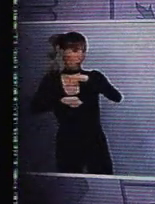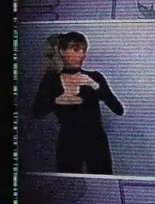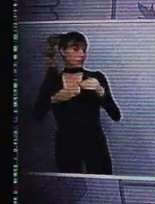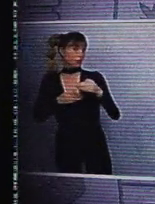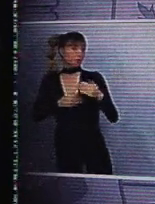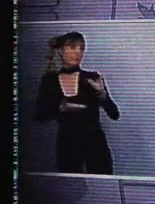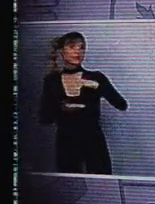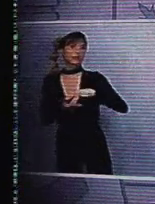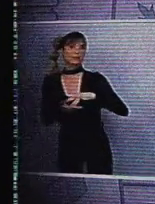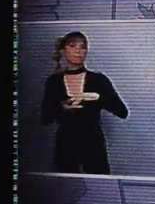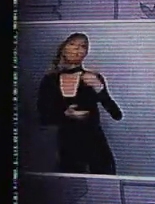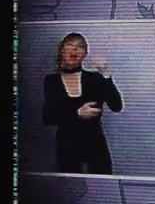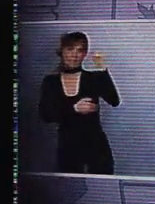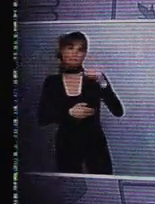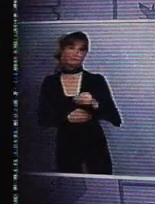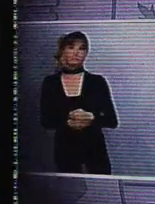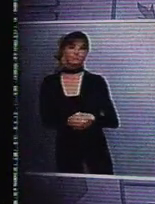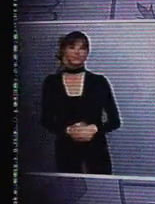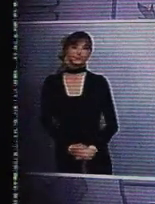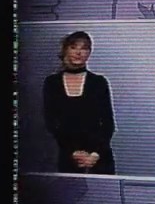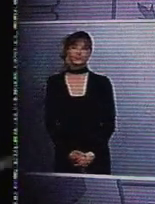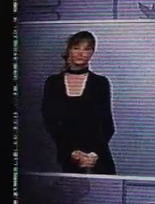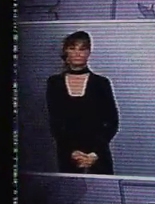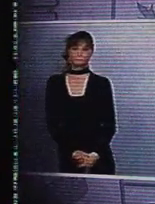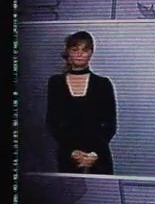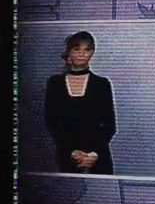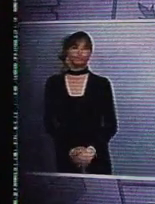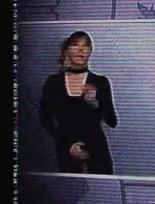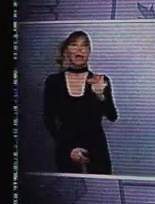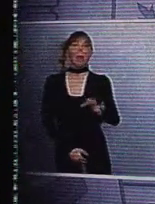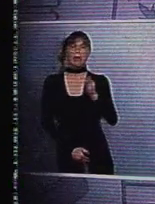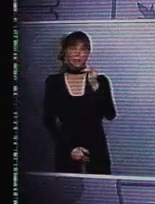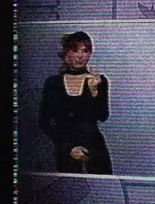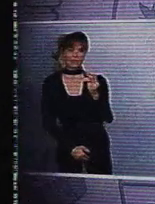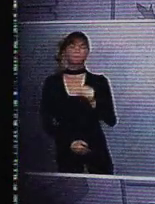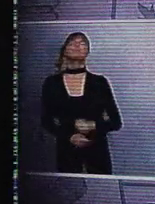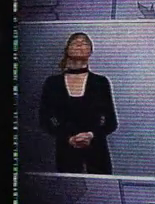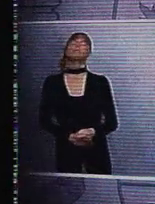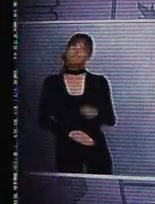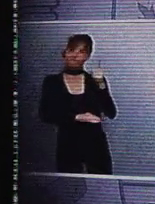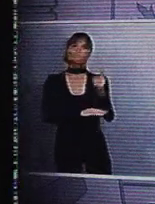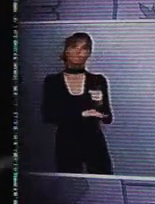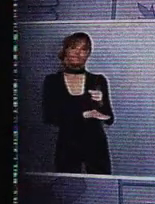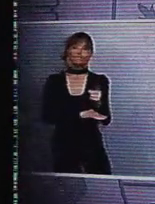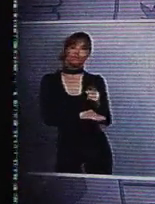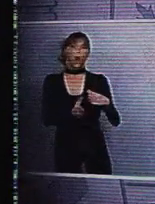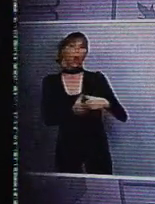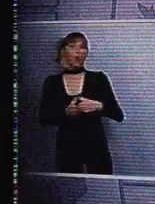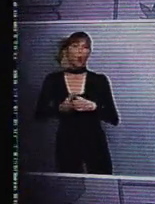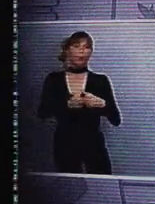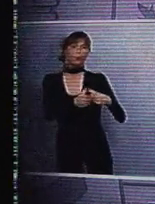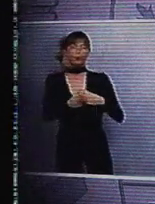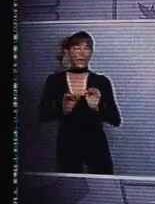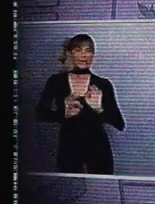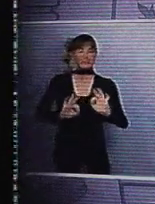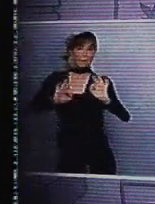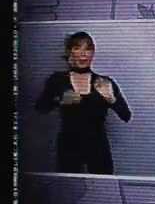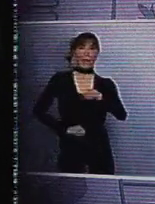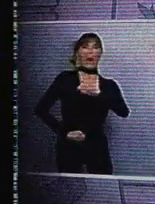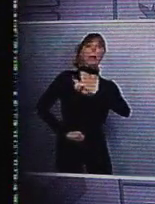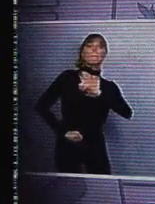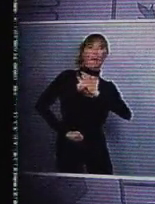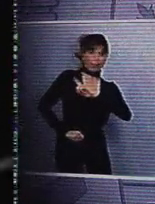para gestionar emergencias como esta estaban fuera de servicio esto es liderazgo no esto es